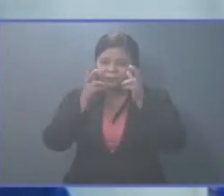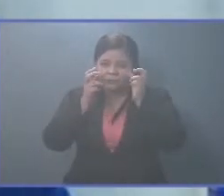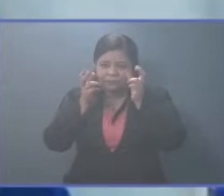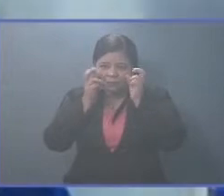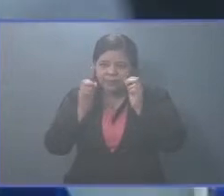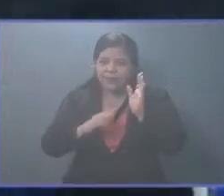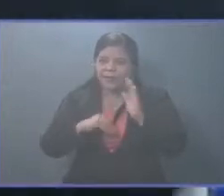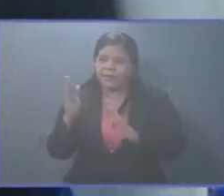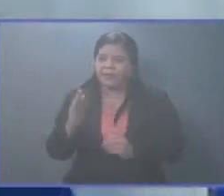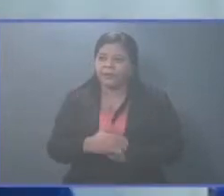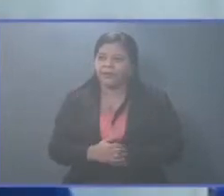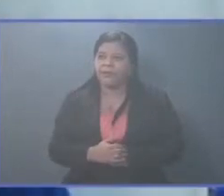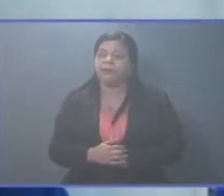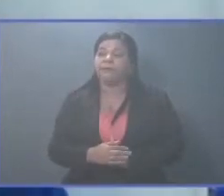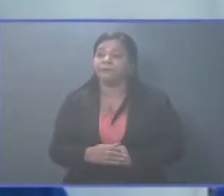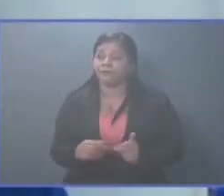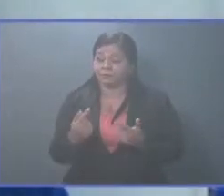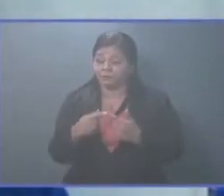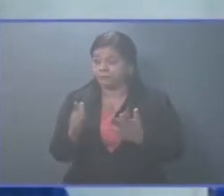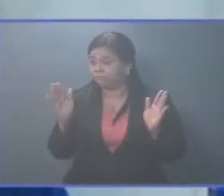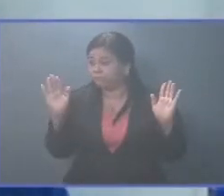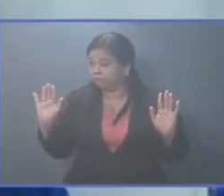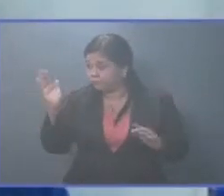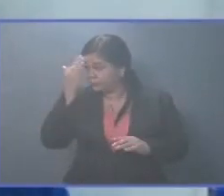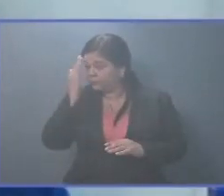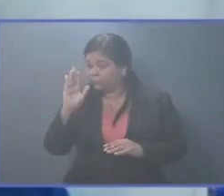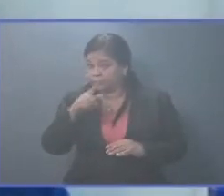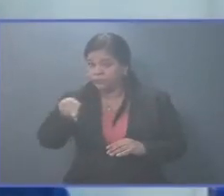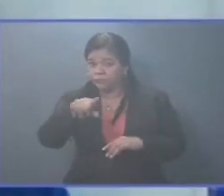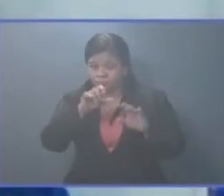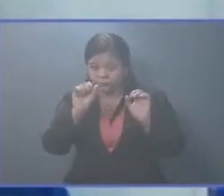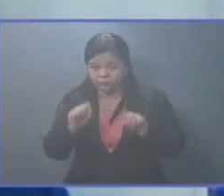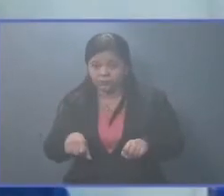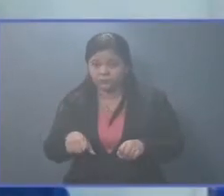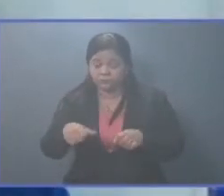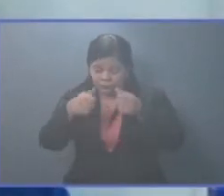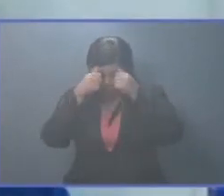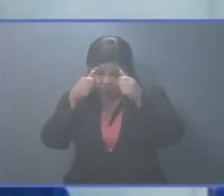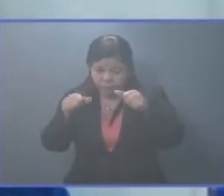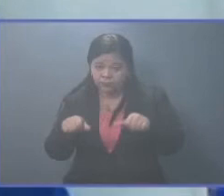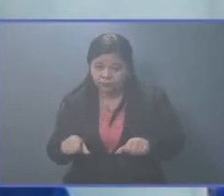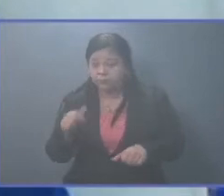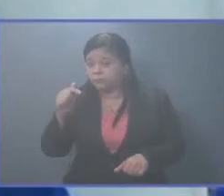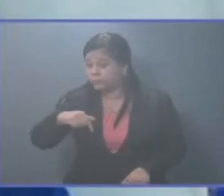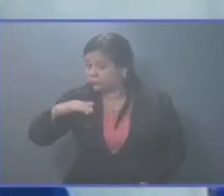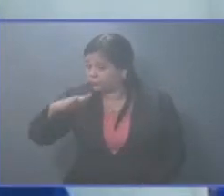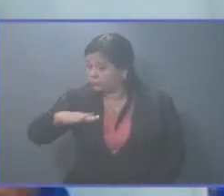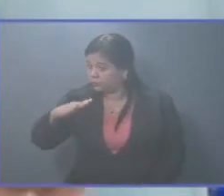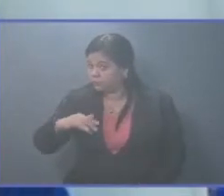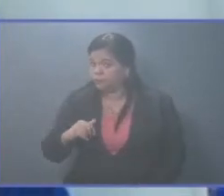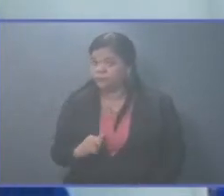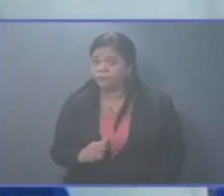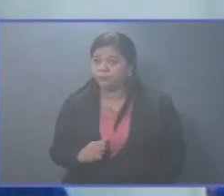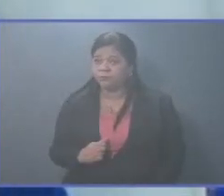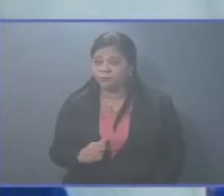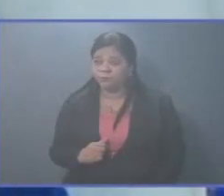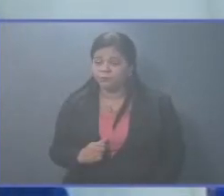¿verdad? No sé si podemos tener ese acuerdo esta tarde.